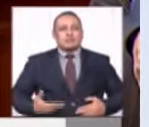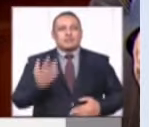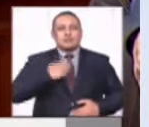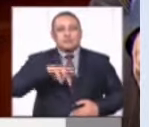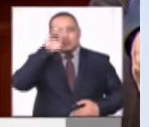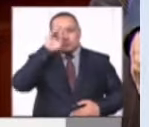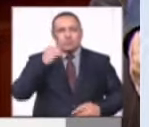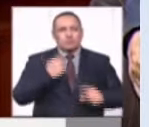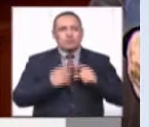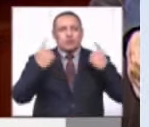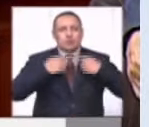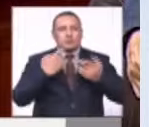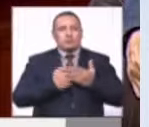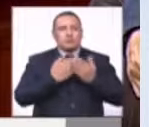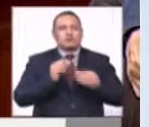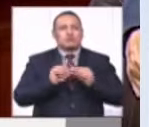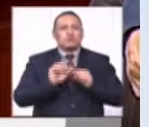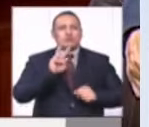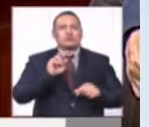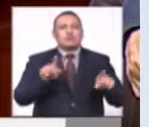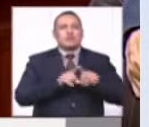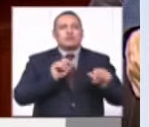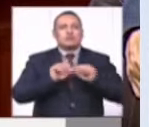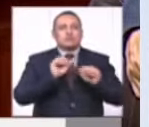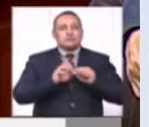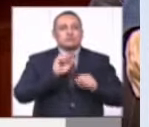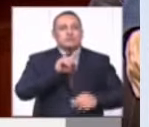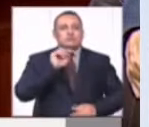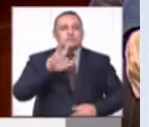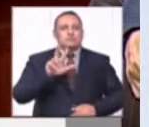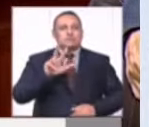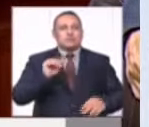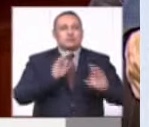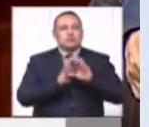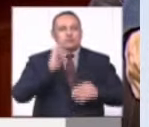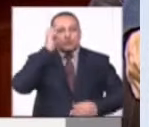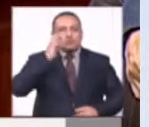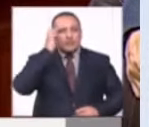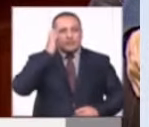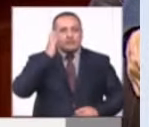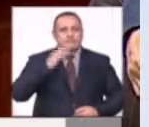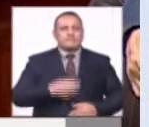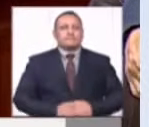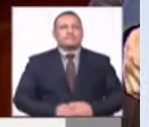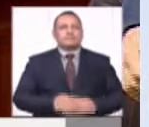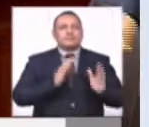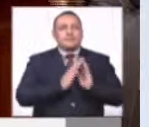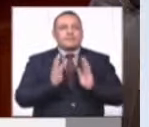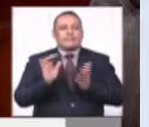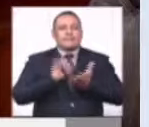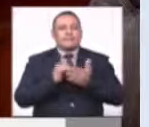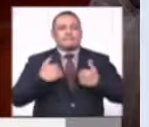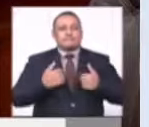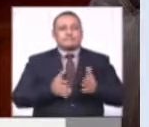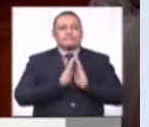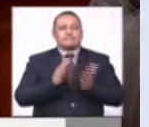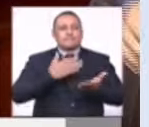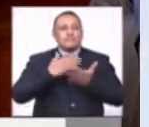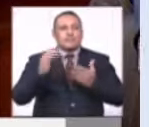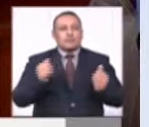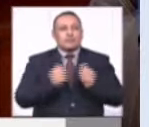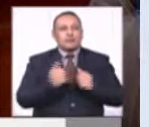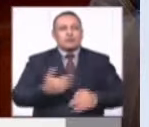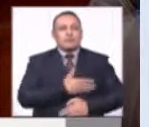República por la causal prevista en el inciso 2 del artículo 113 de la Constitución. El procedimiento para el pedido de vacancia